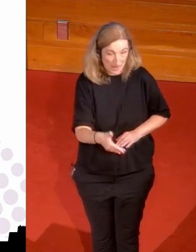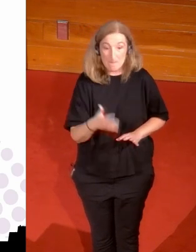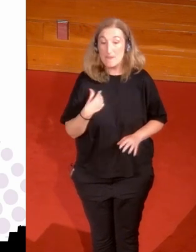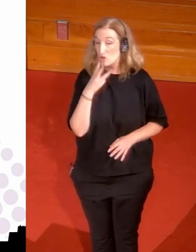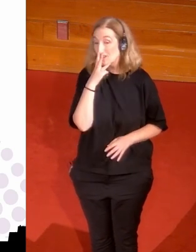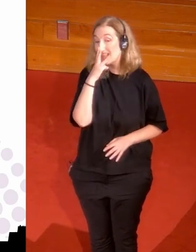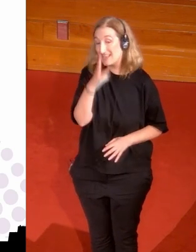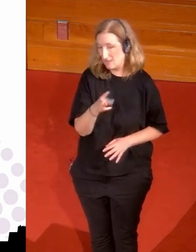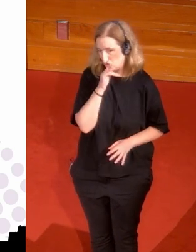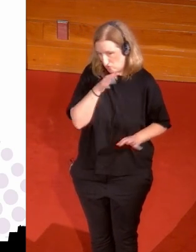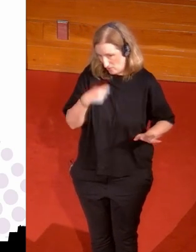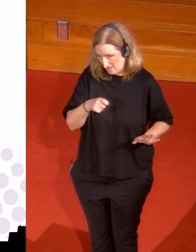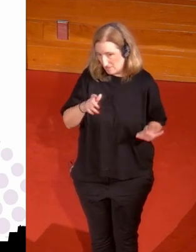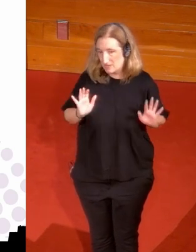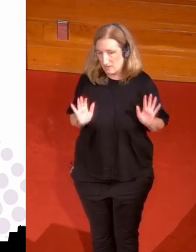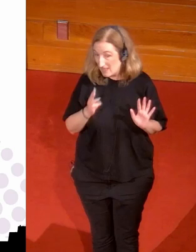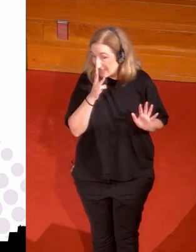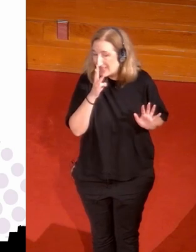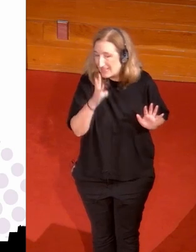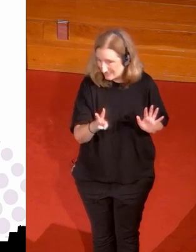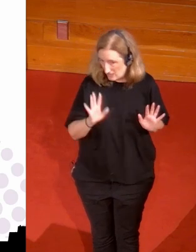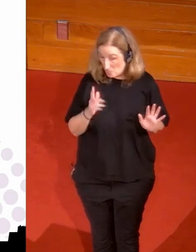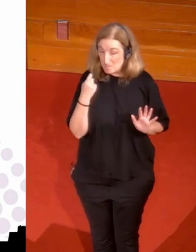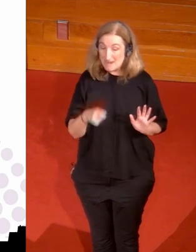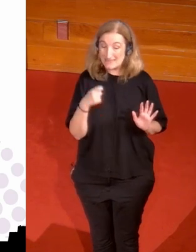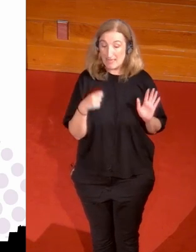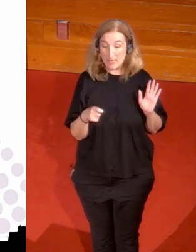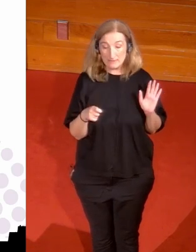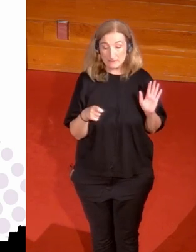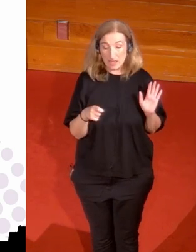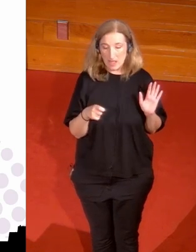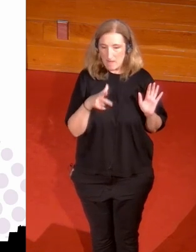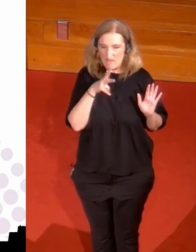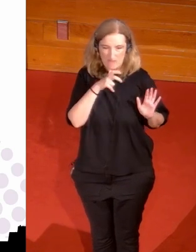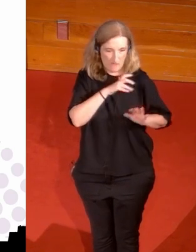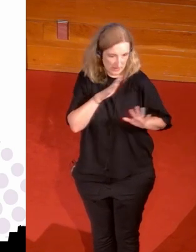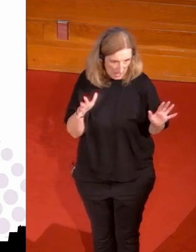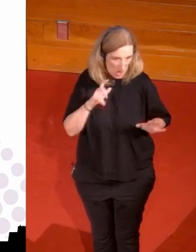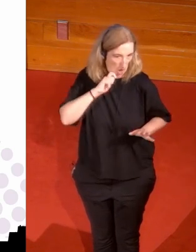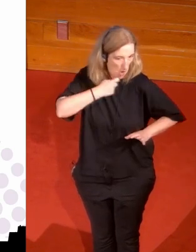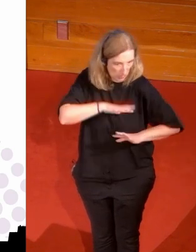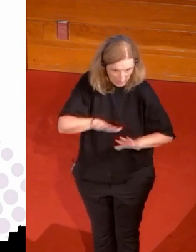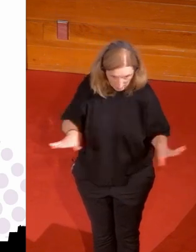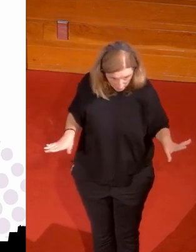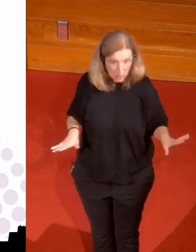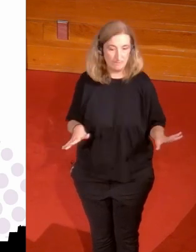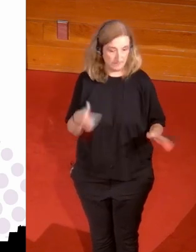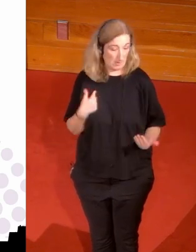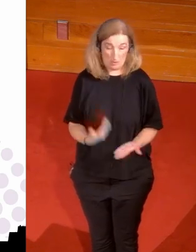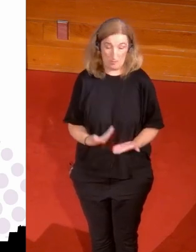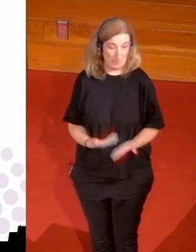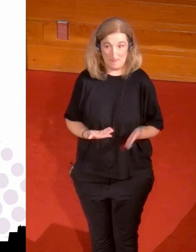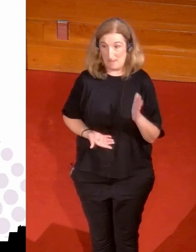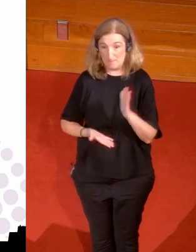tiene TR años de presidente por delante otra cosa es que sea un presidente detestado y eso lo comprueba